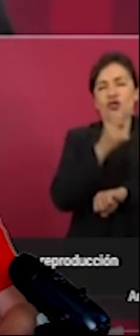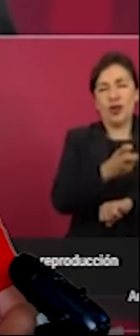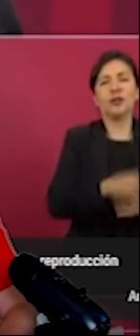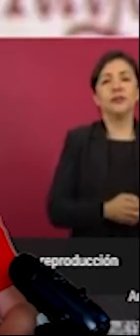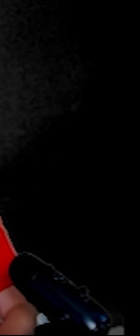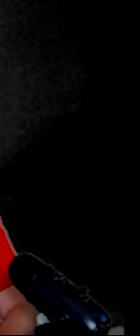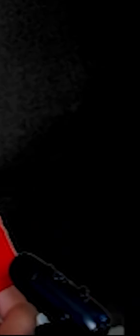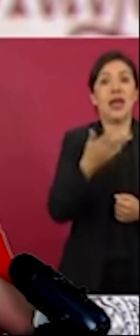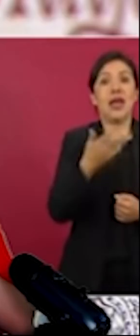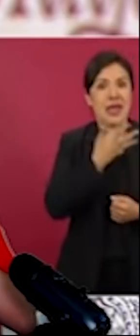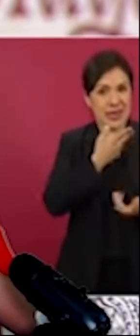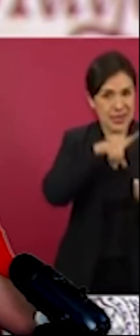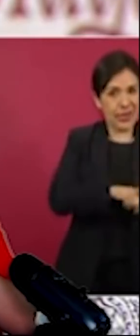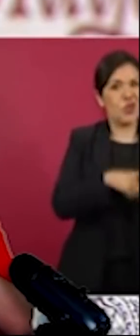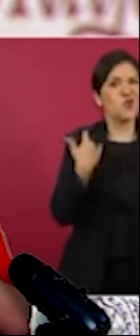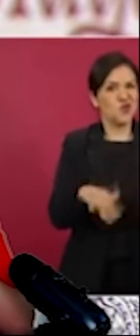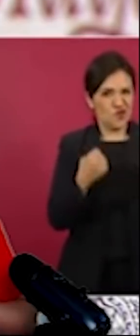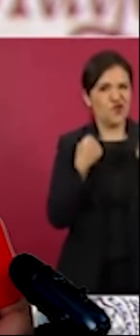Están los cañonazos.